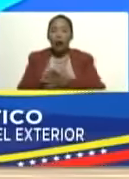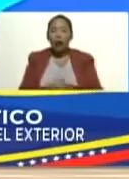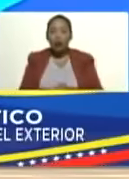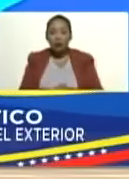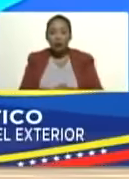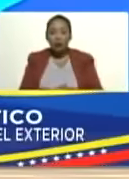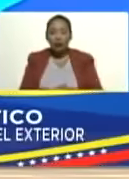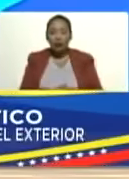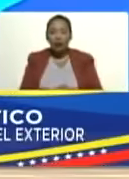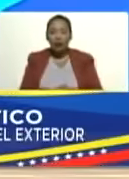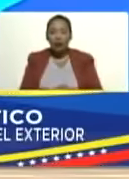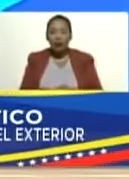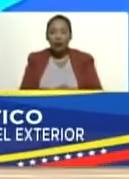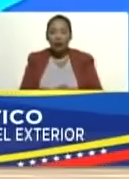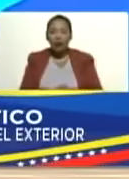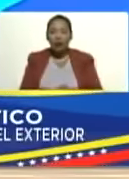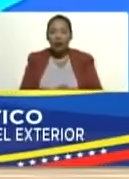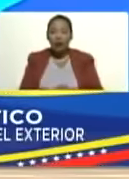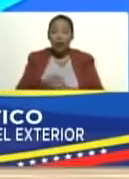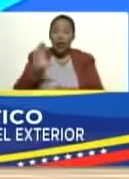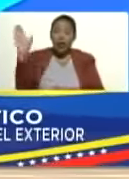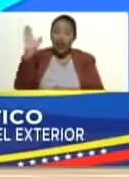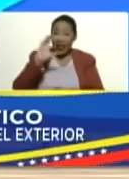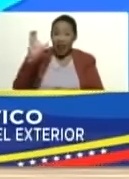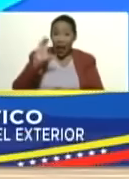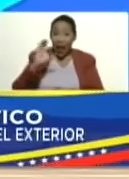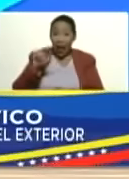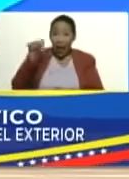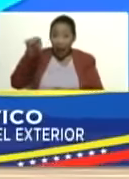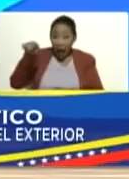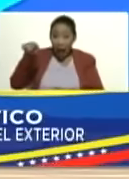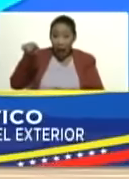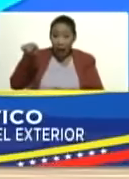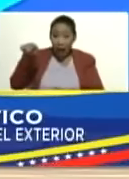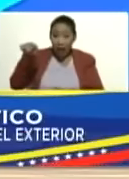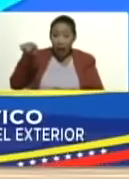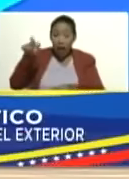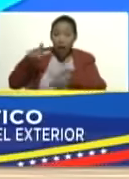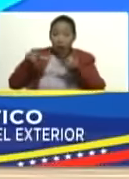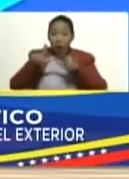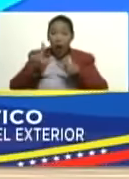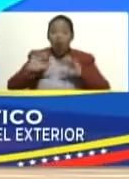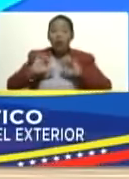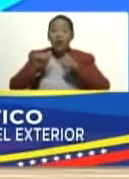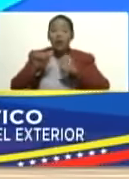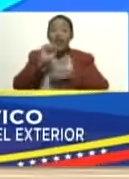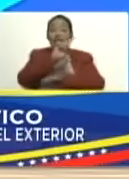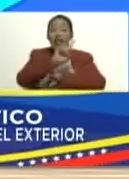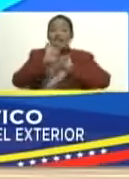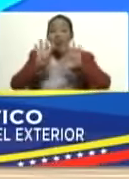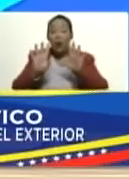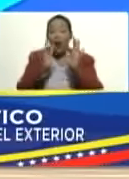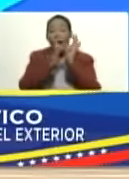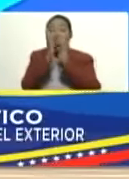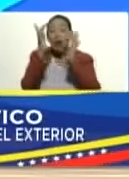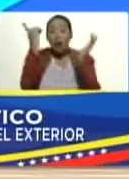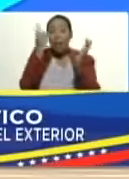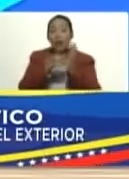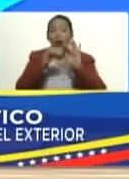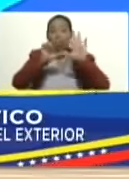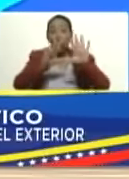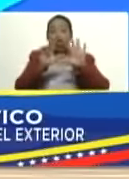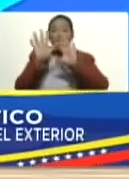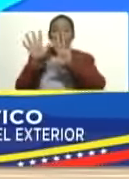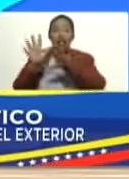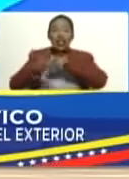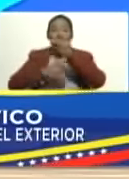es en Caracas, el 19 de abril de 1810, que se